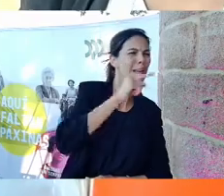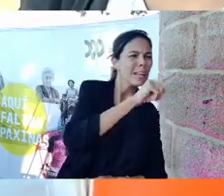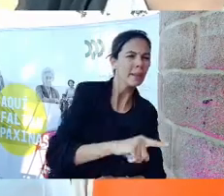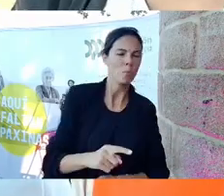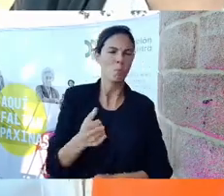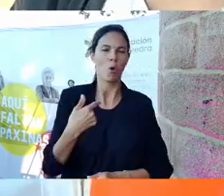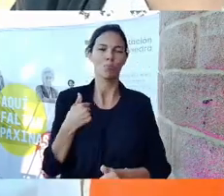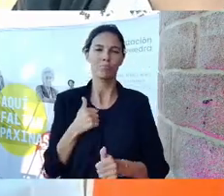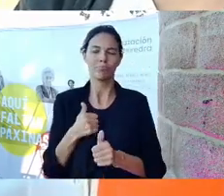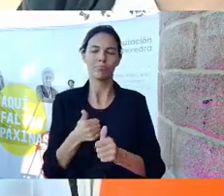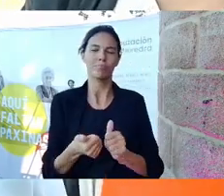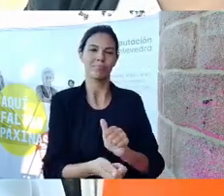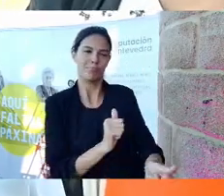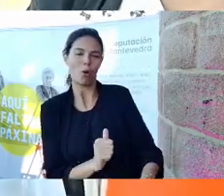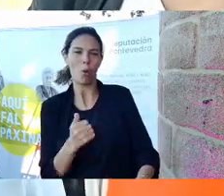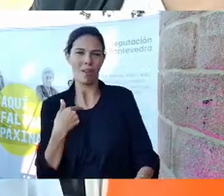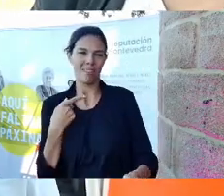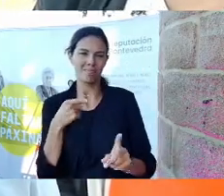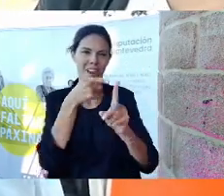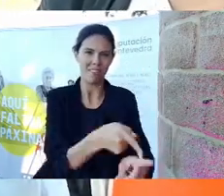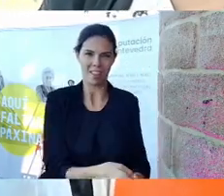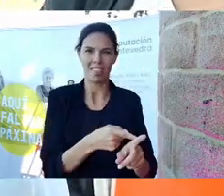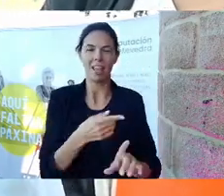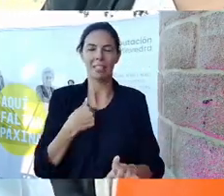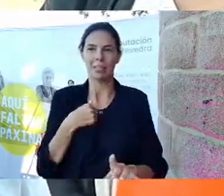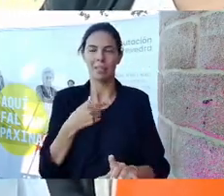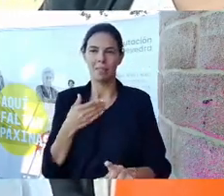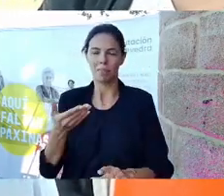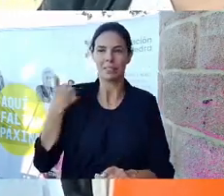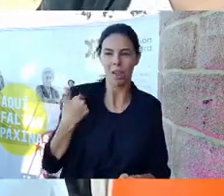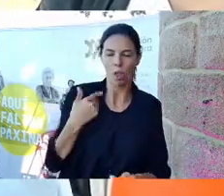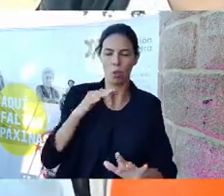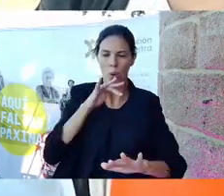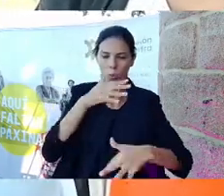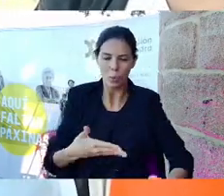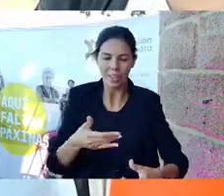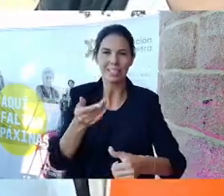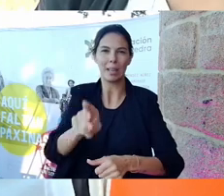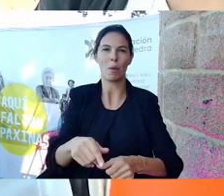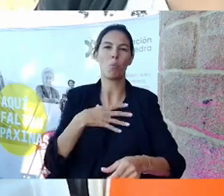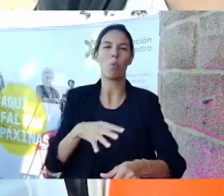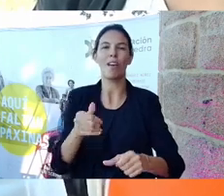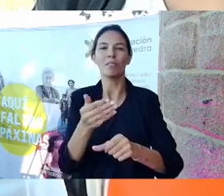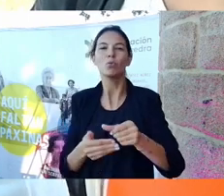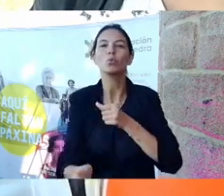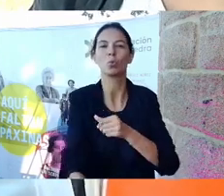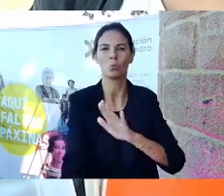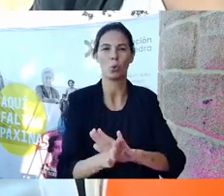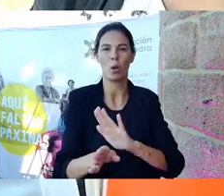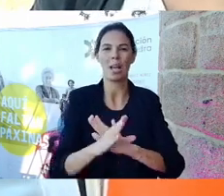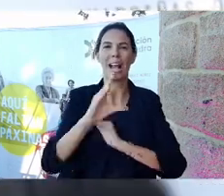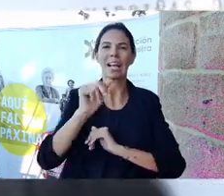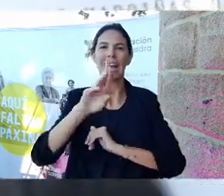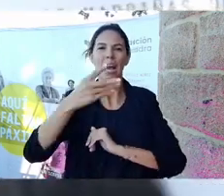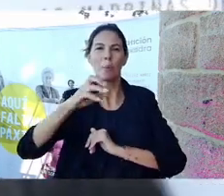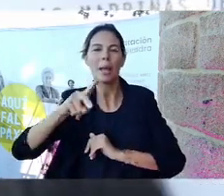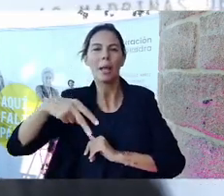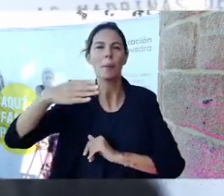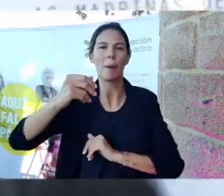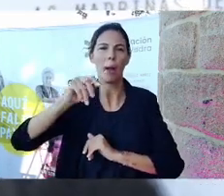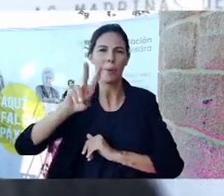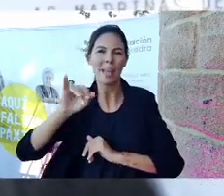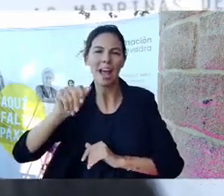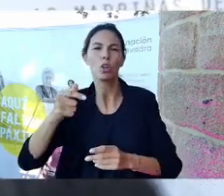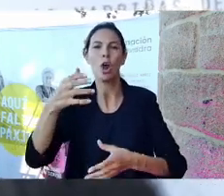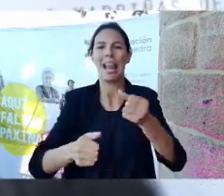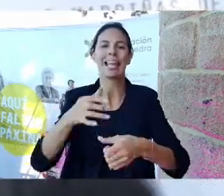mulleres extraordinarias no pasado, no presente e que elas poidan no ser tamén no futuro. Mulleres como